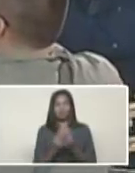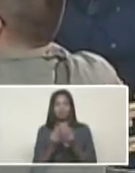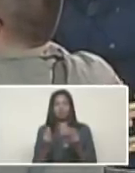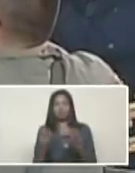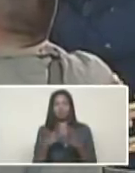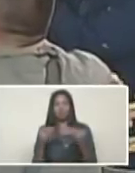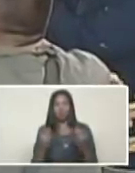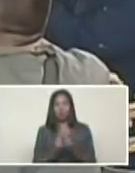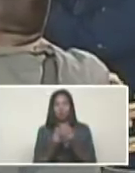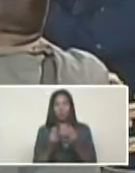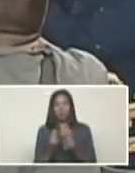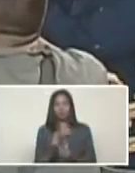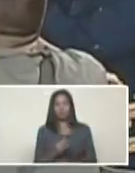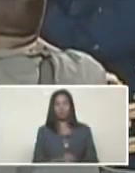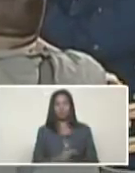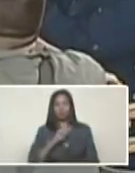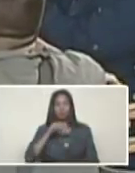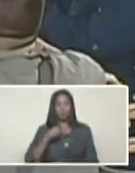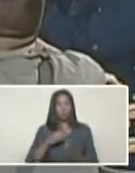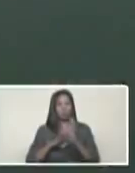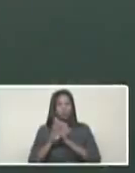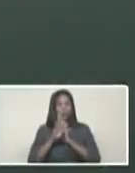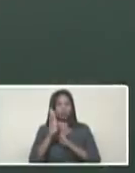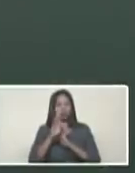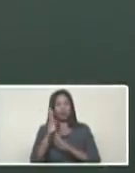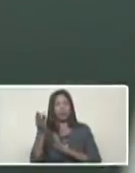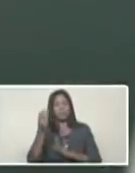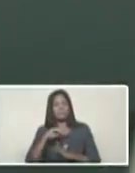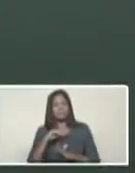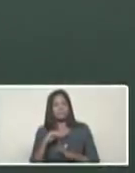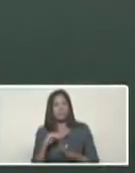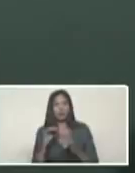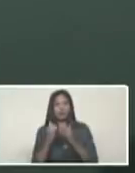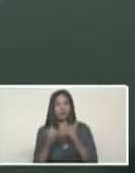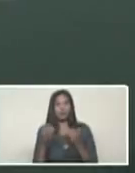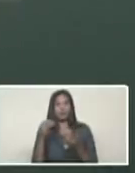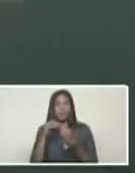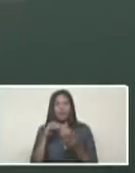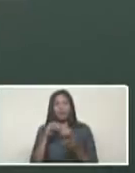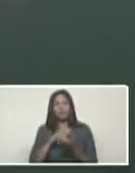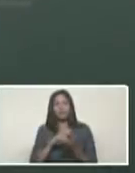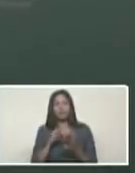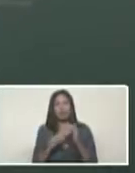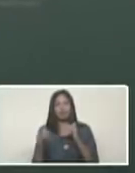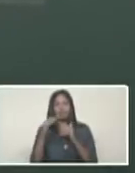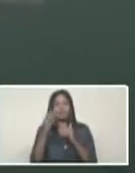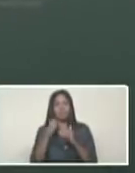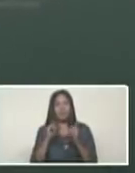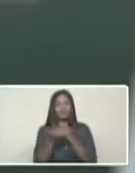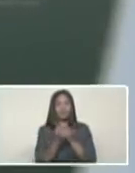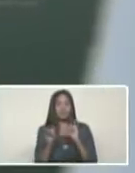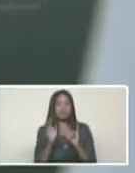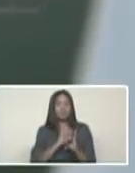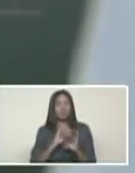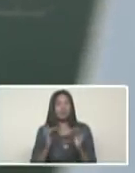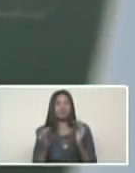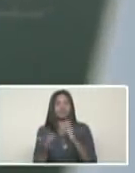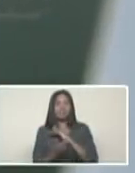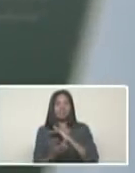Cabin. Hemos evolucionado a través del tiempo con el firme propósito de alcanzar la independencia